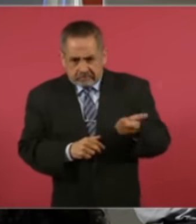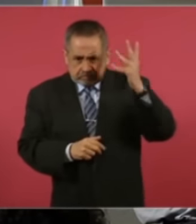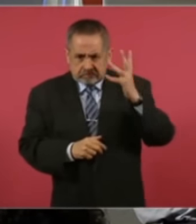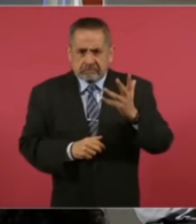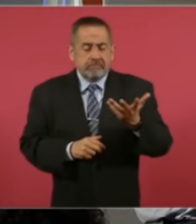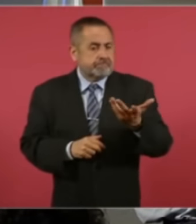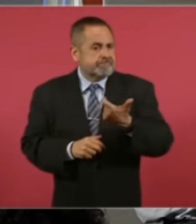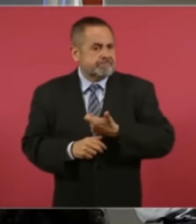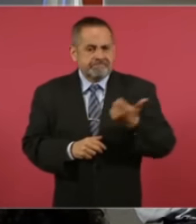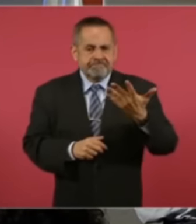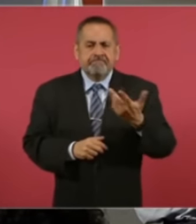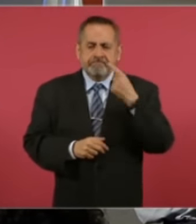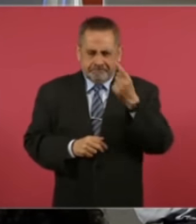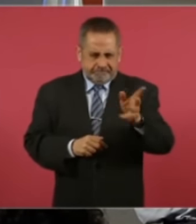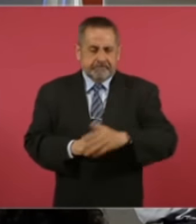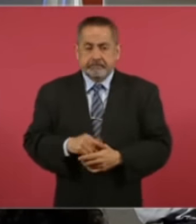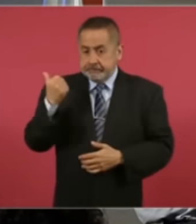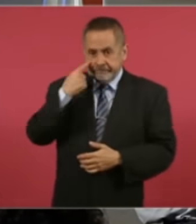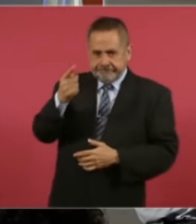Entonces, miren lo que decía